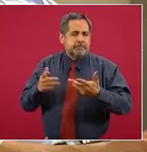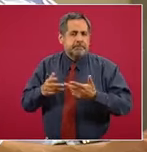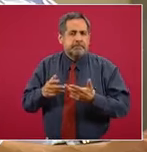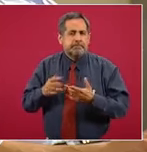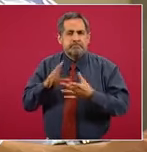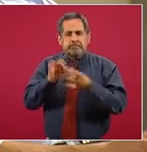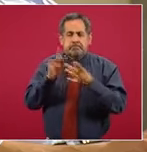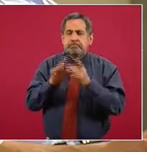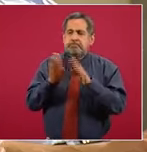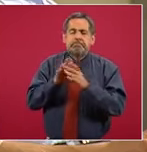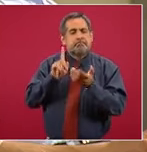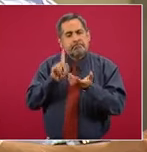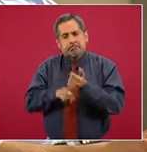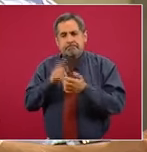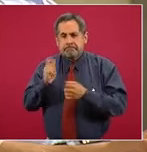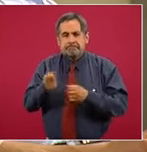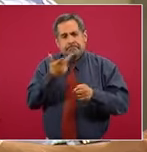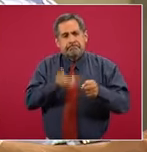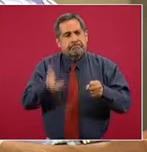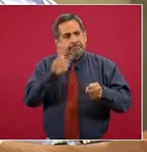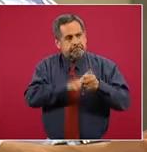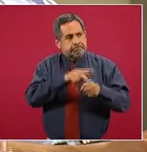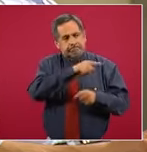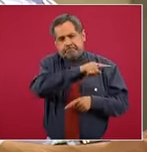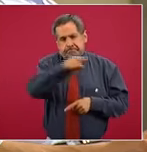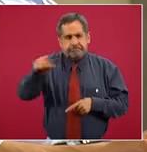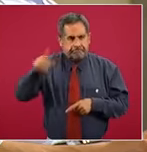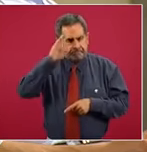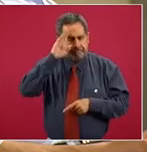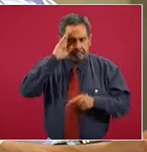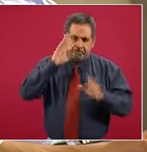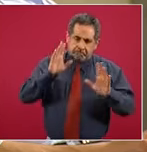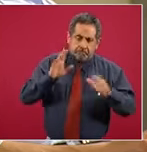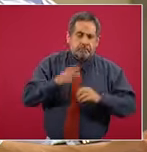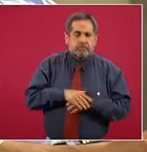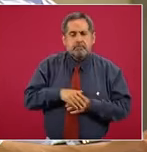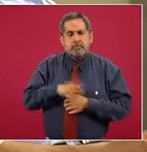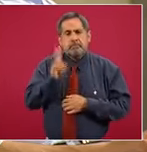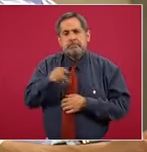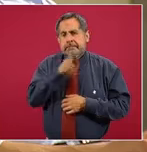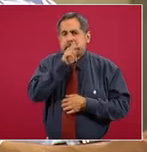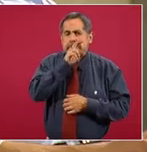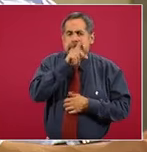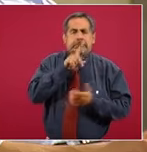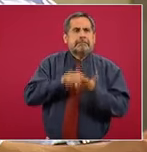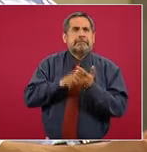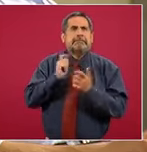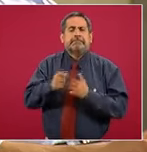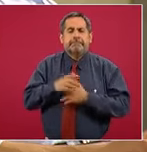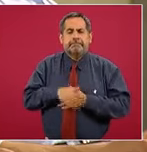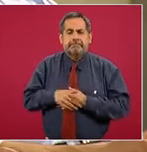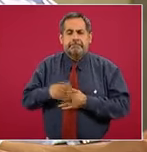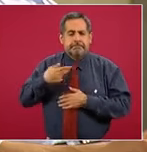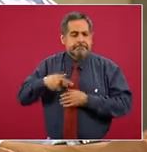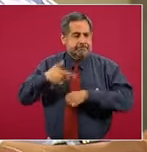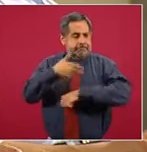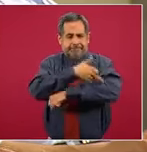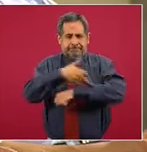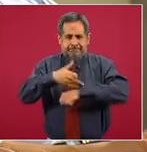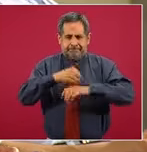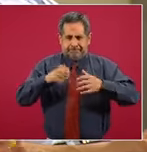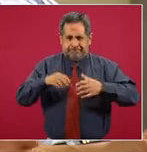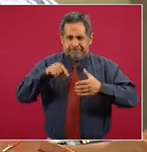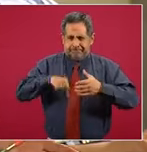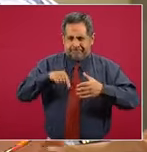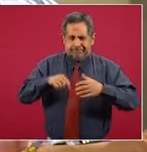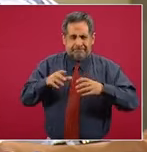cómo está su situación en cuanto a hospitalización general e intensiva. Sin embargo, la preocupación de los familiares que